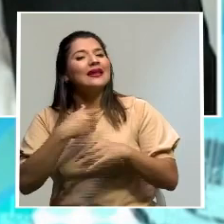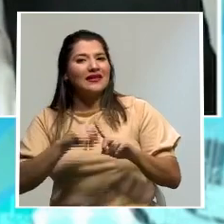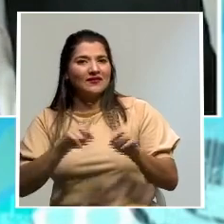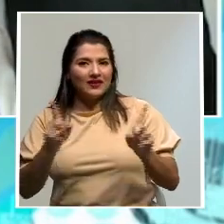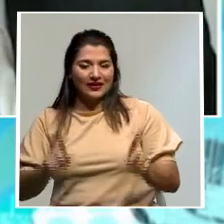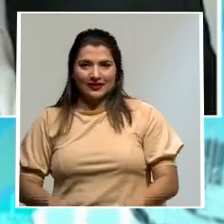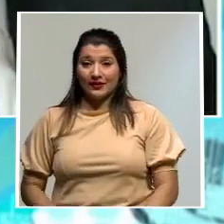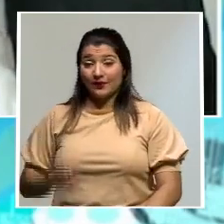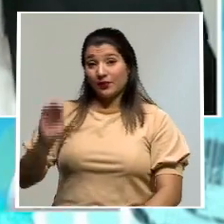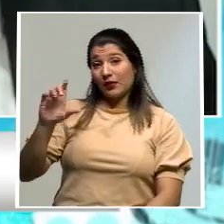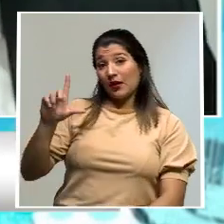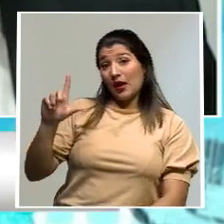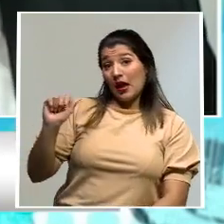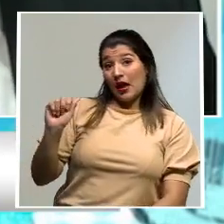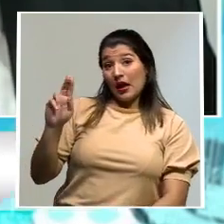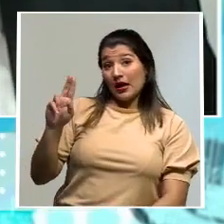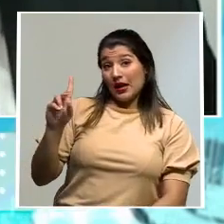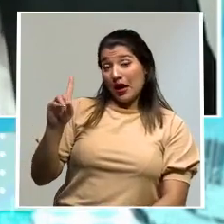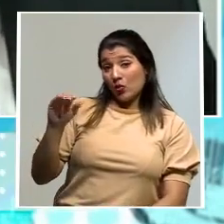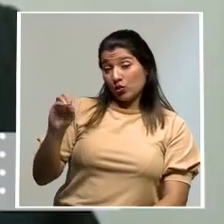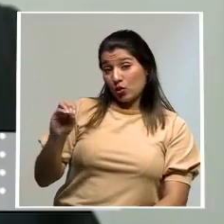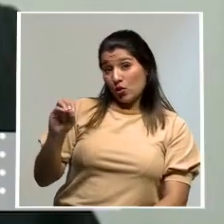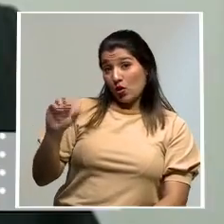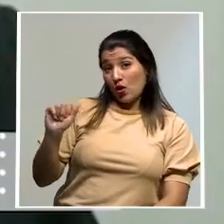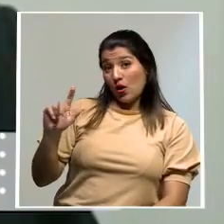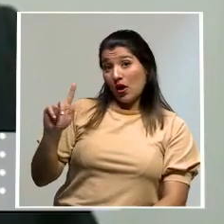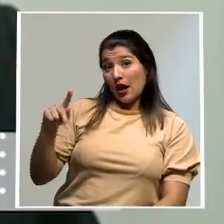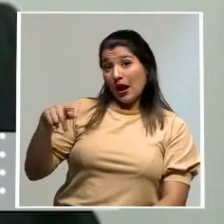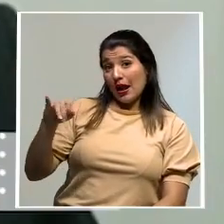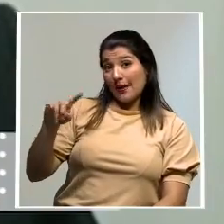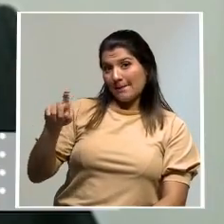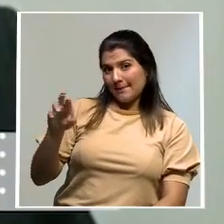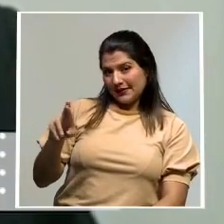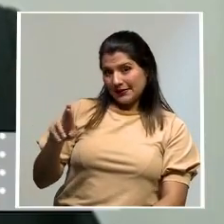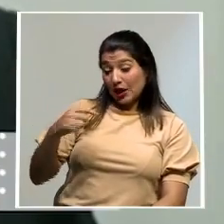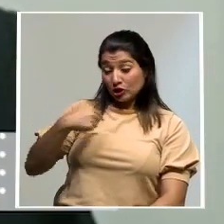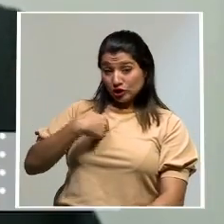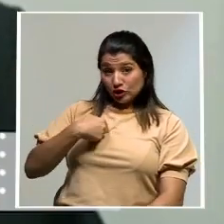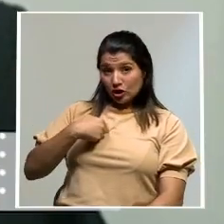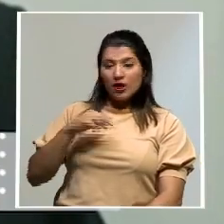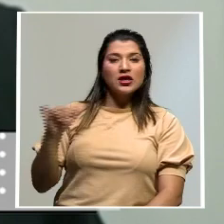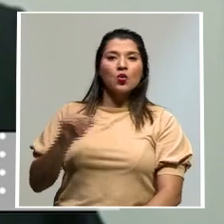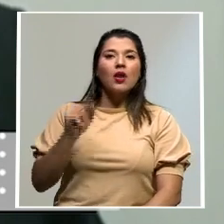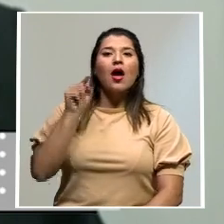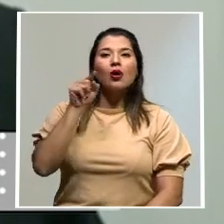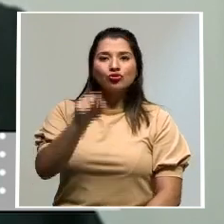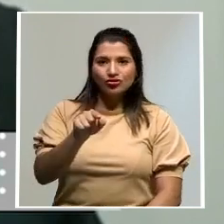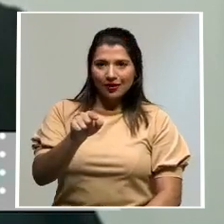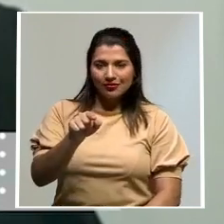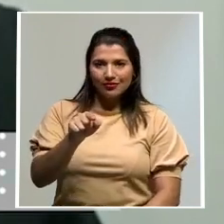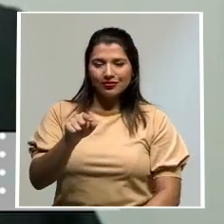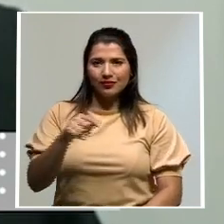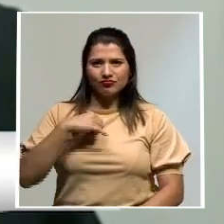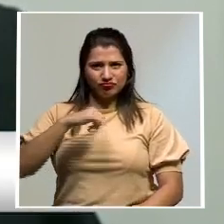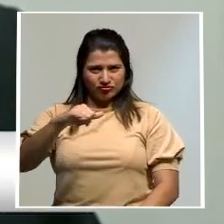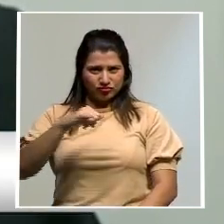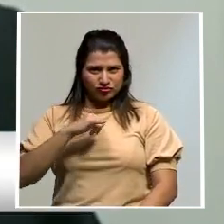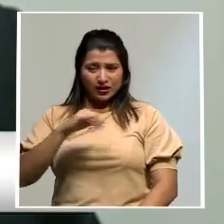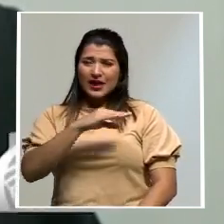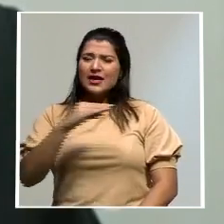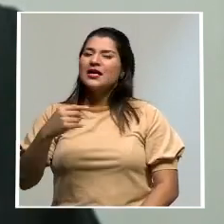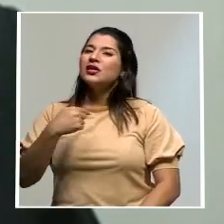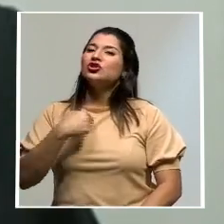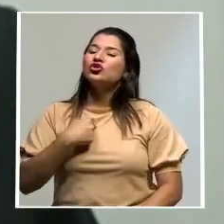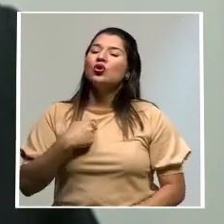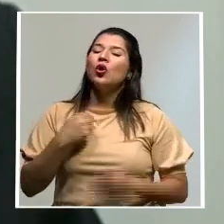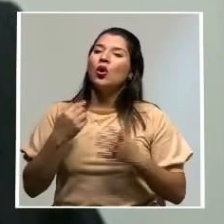Alpizar es un tipo que efectivamente soy como vos, soy como los que nos están viendo, y le tengo una gran deuda a